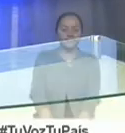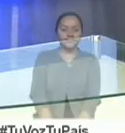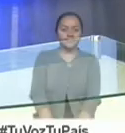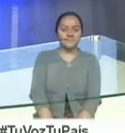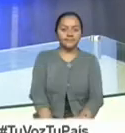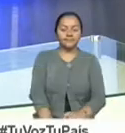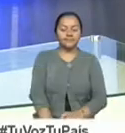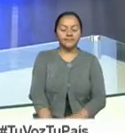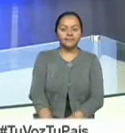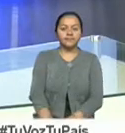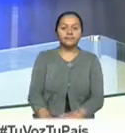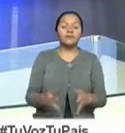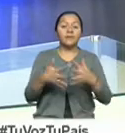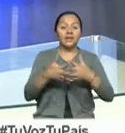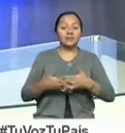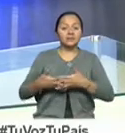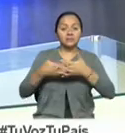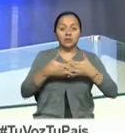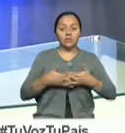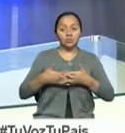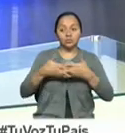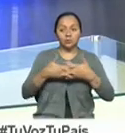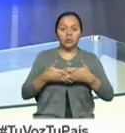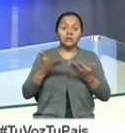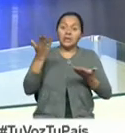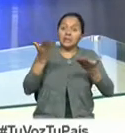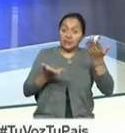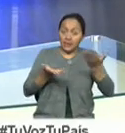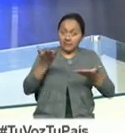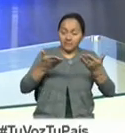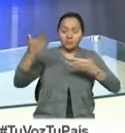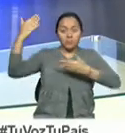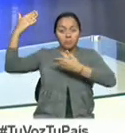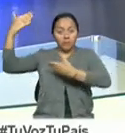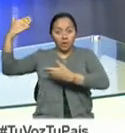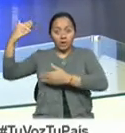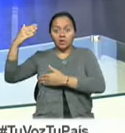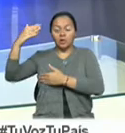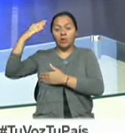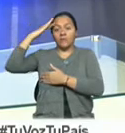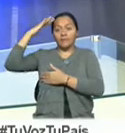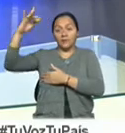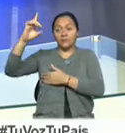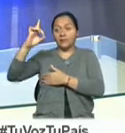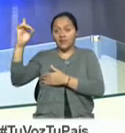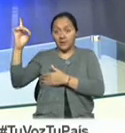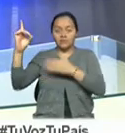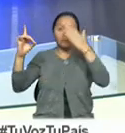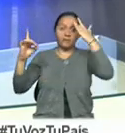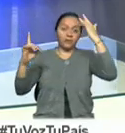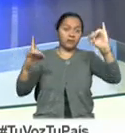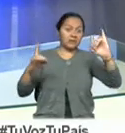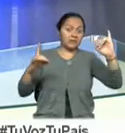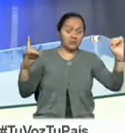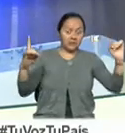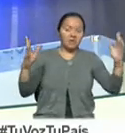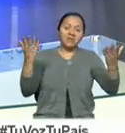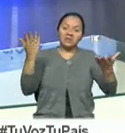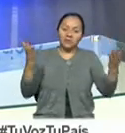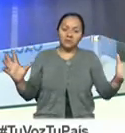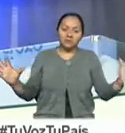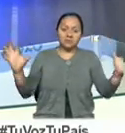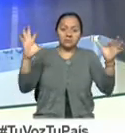En Estados Unidos, un posible acuerdo entre republicanos y demócratas busca proteger de deportaciones a los